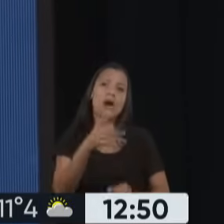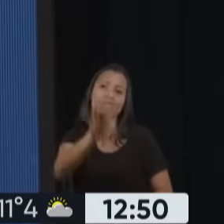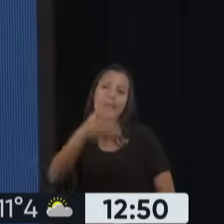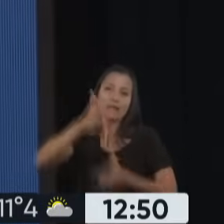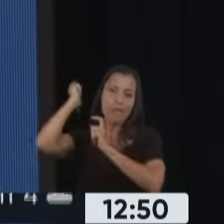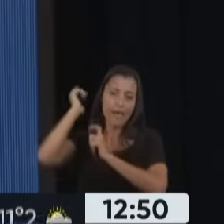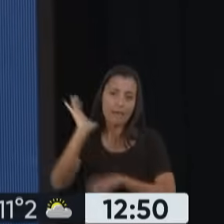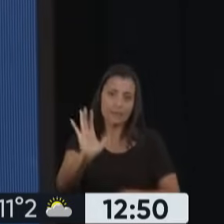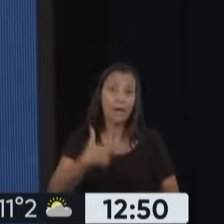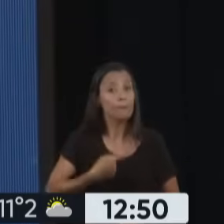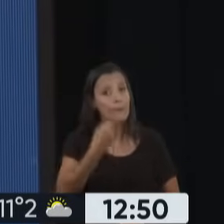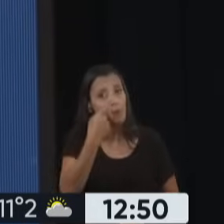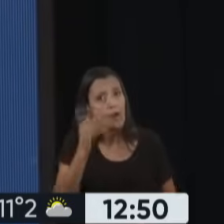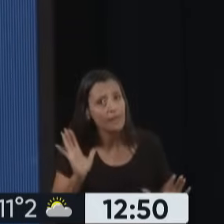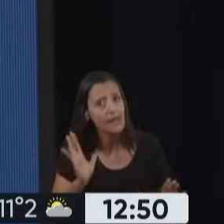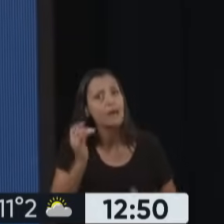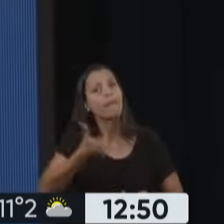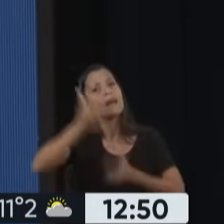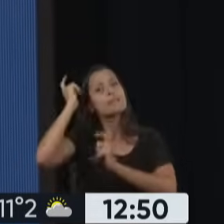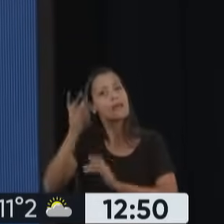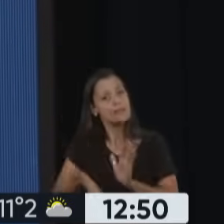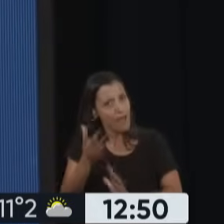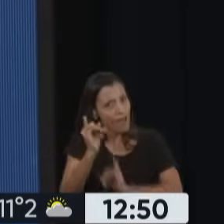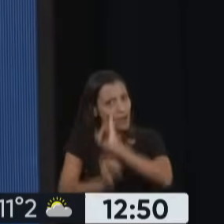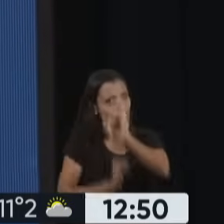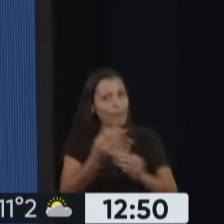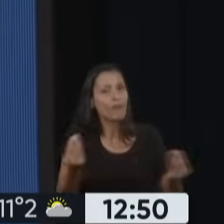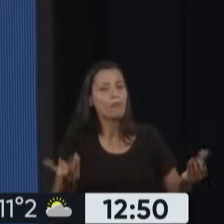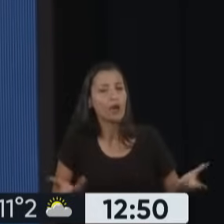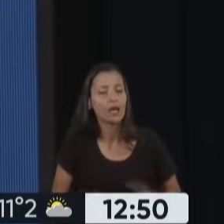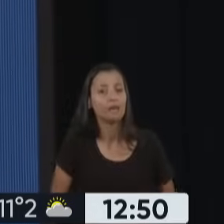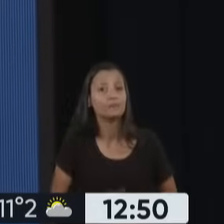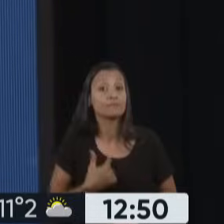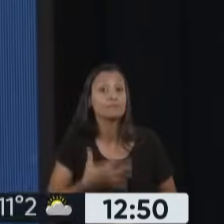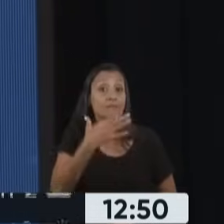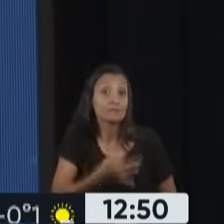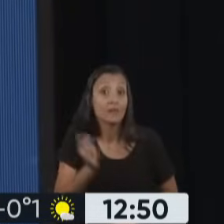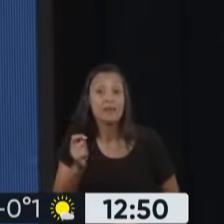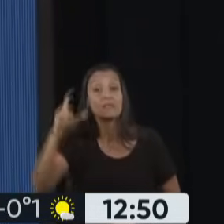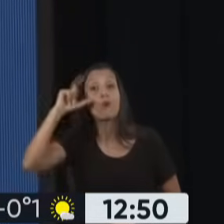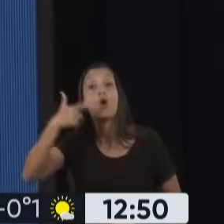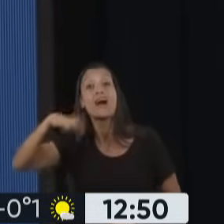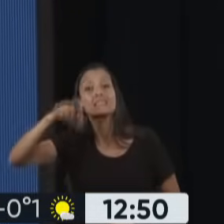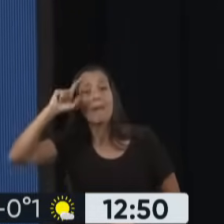y es interesante la anécdota porque nos incluye al profe Esper y a mí.